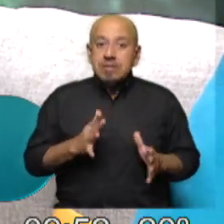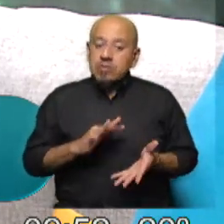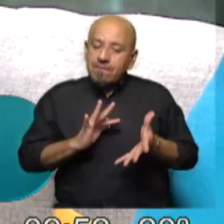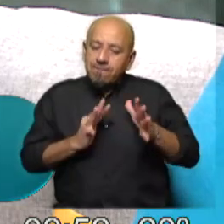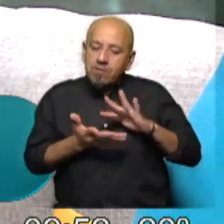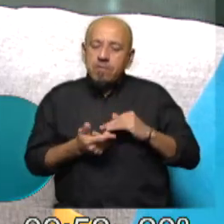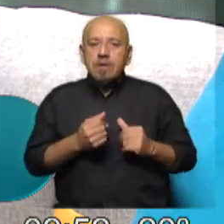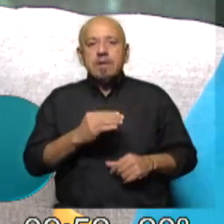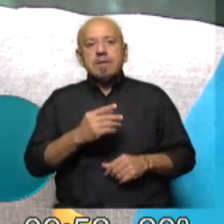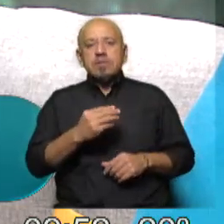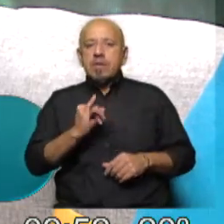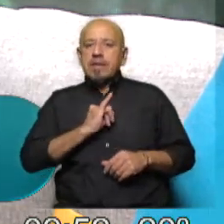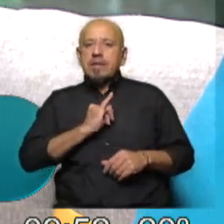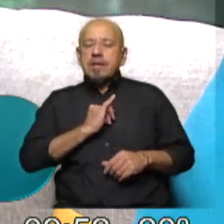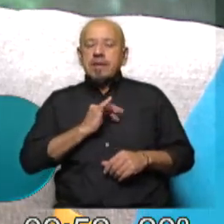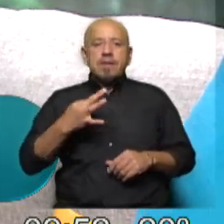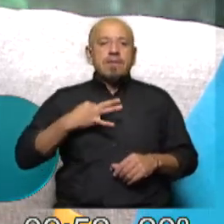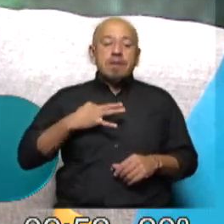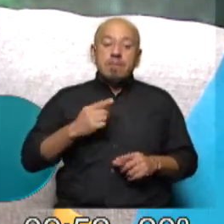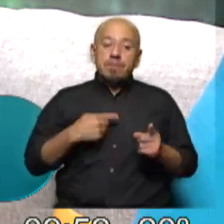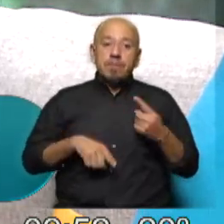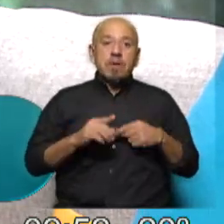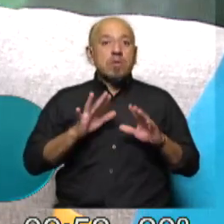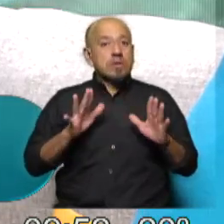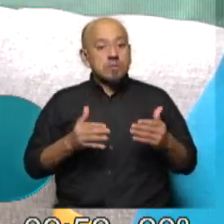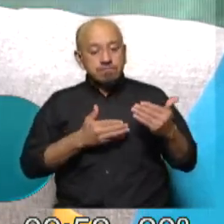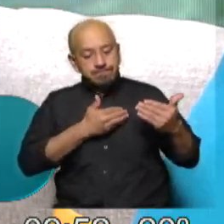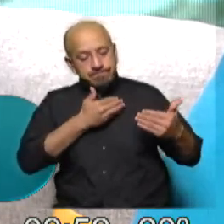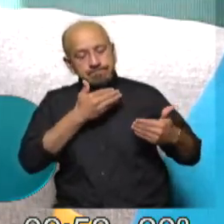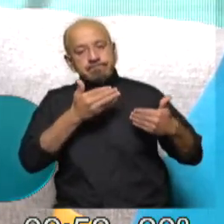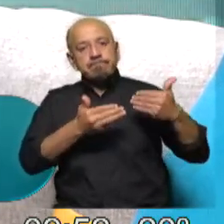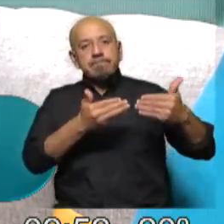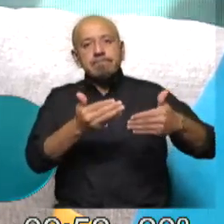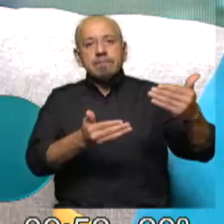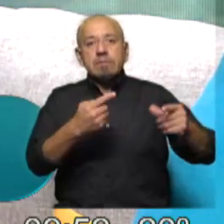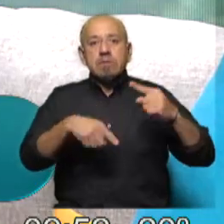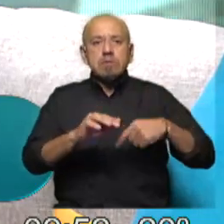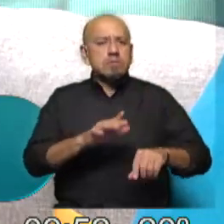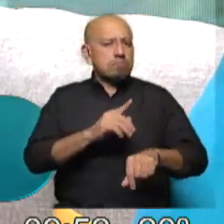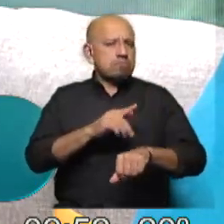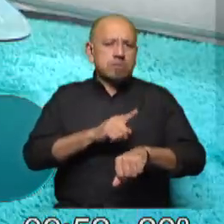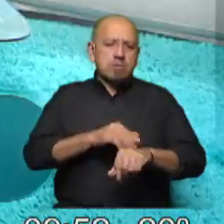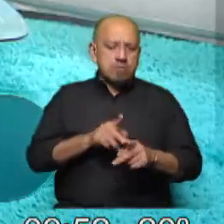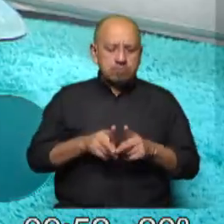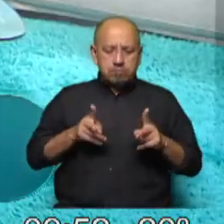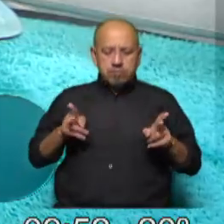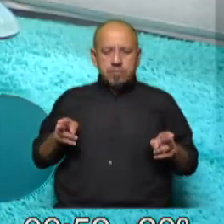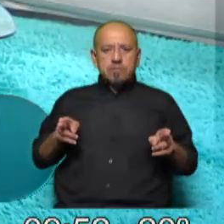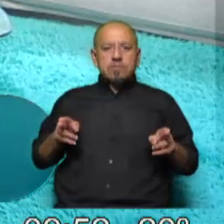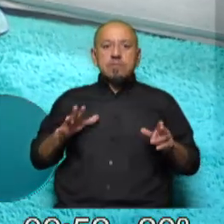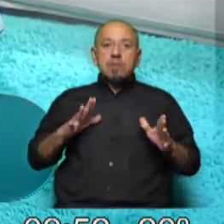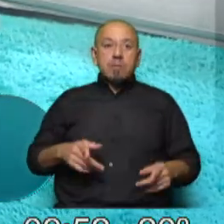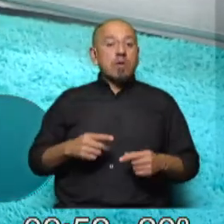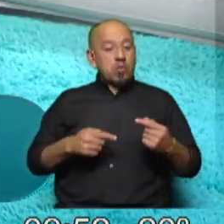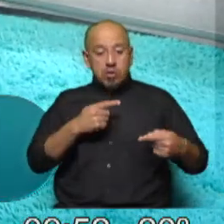vida lo que adoptás. Pero no. Es un proceso, pero es un periodo. Después continúa tu